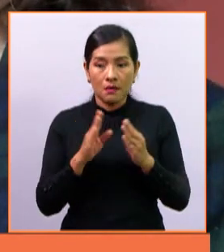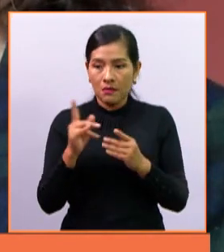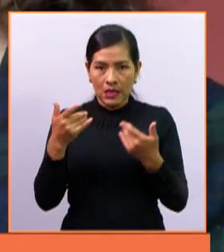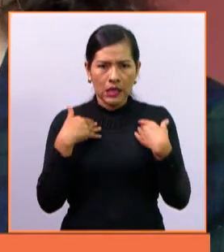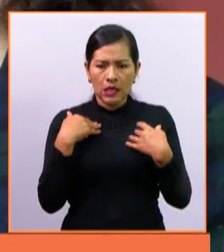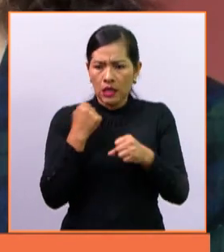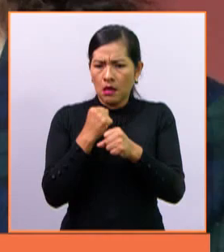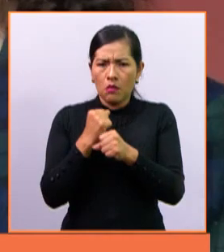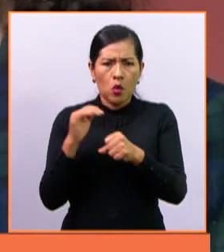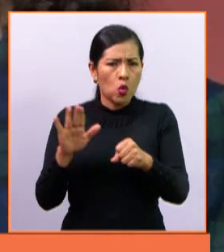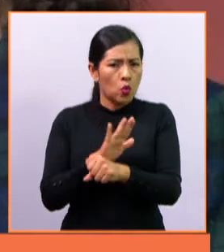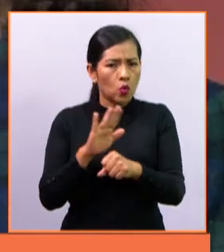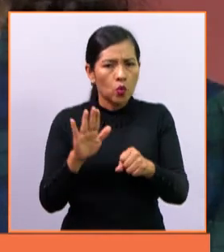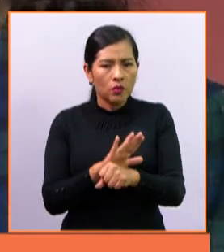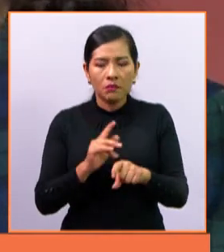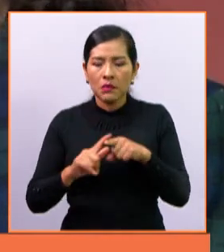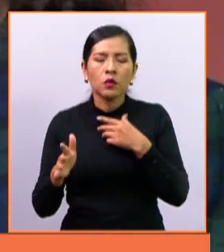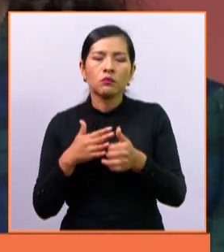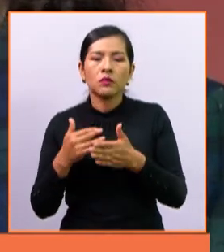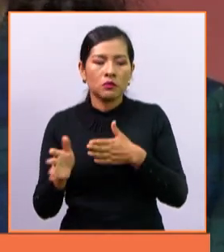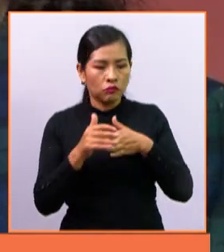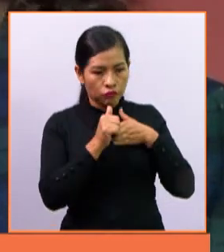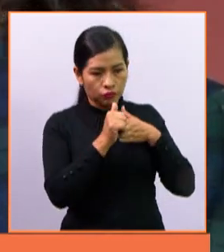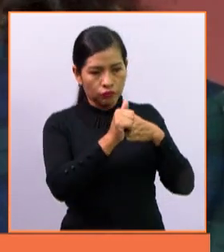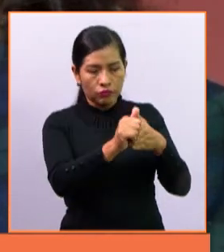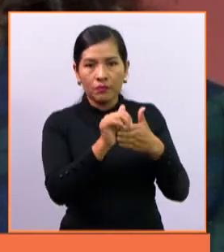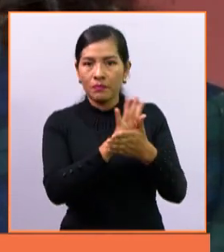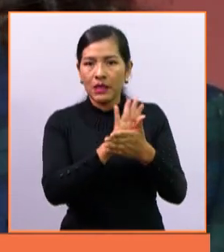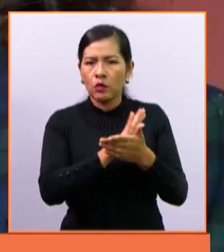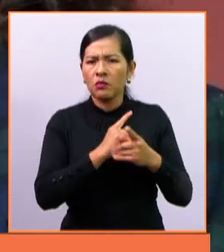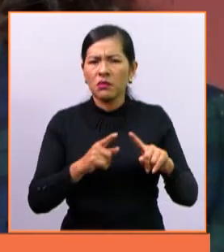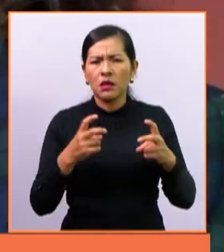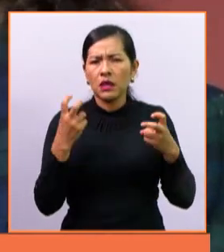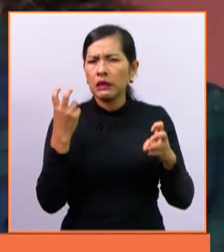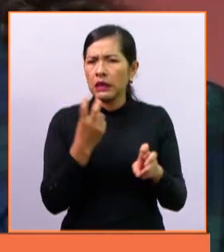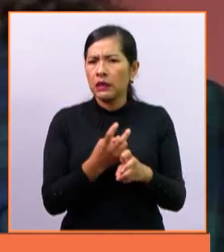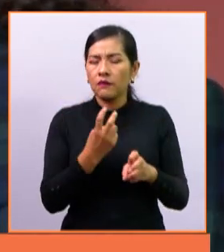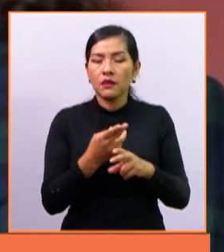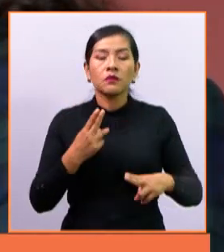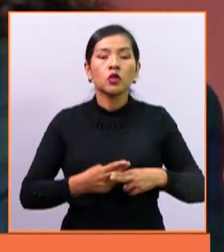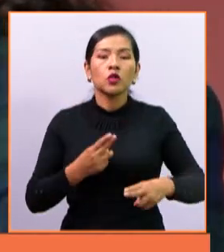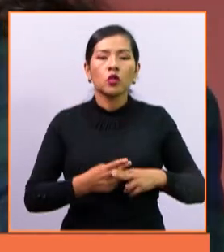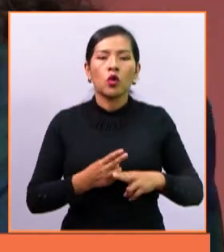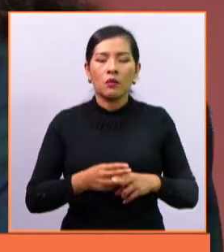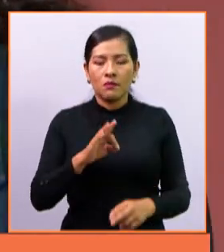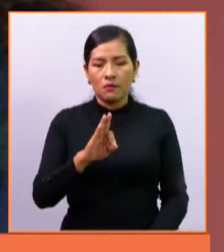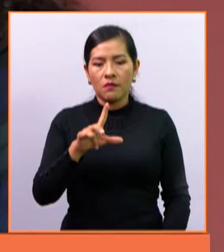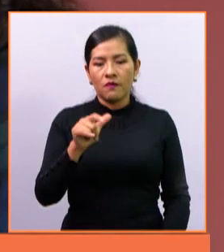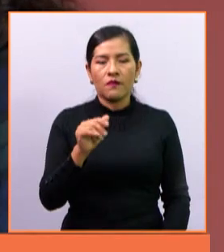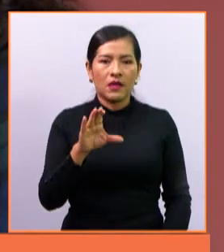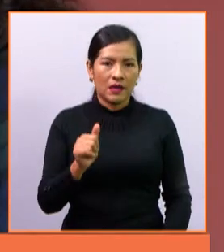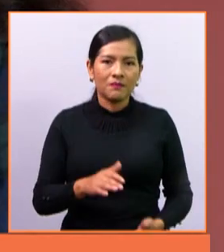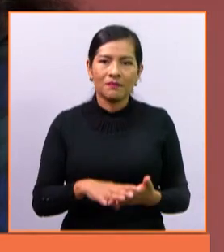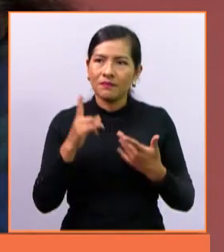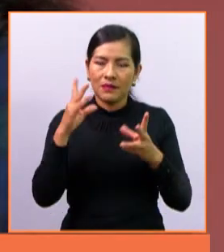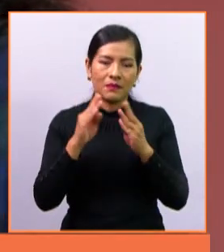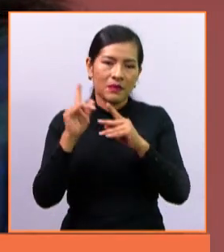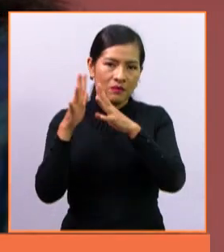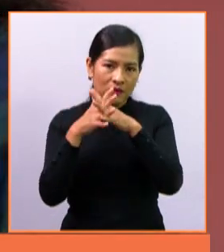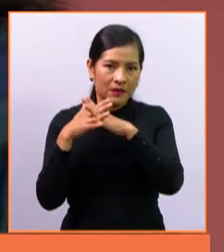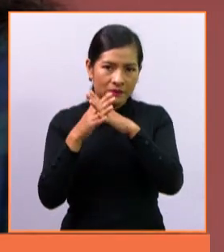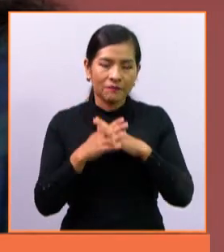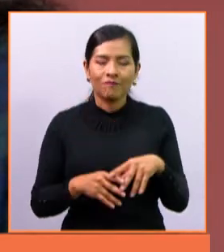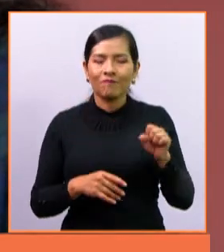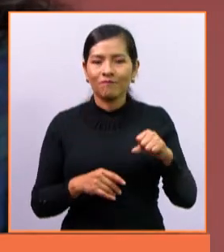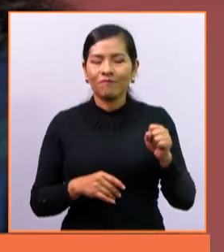trabajo, se ha puesto a dirigir una película bien compleja, ¿no? Que se llama Rucker. Sí, Rucker en Estados Unidos. Entonces,